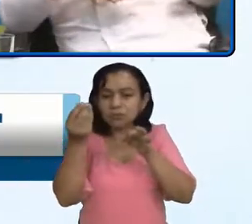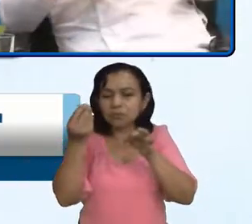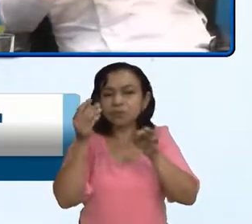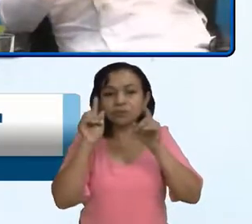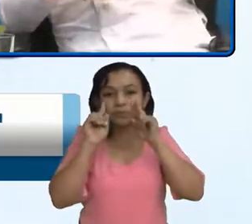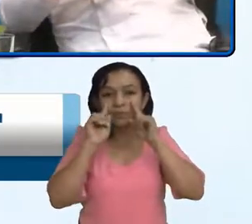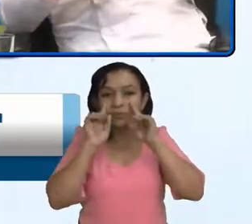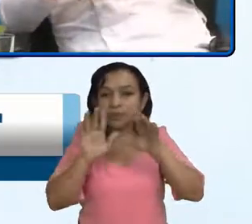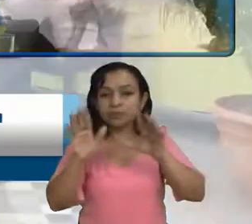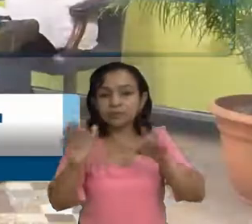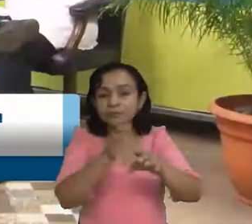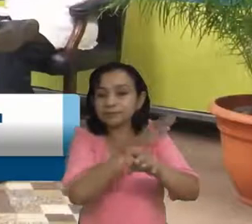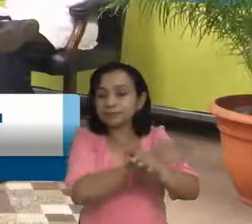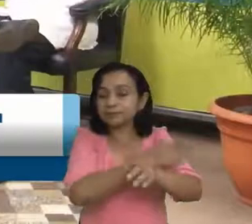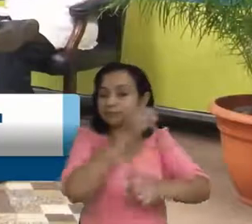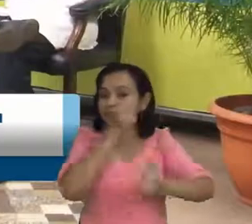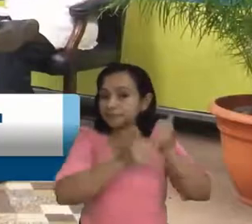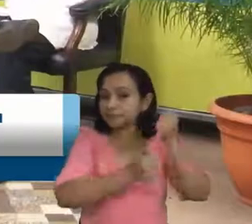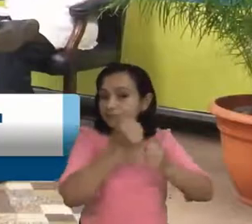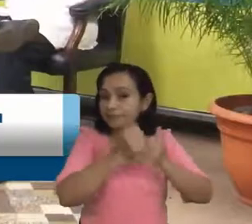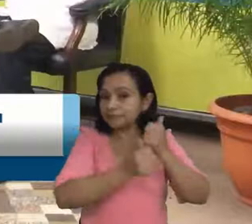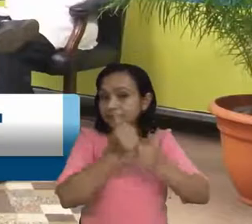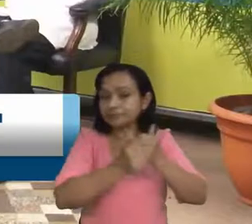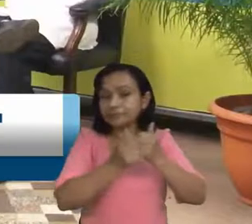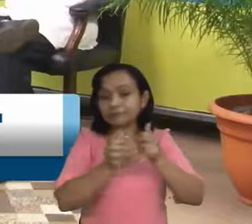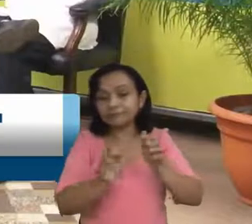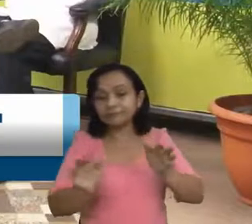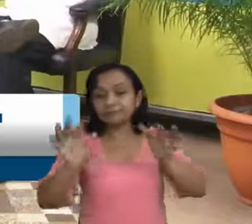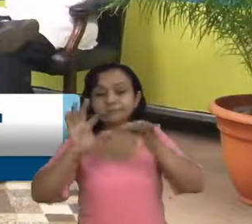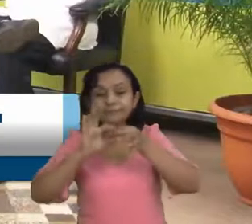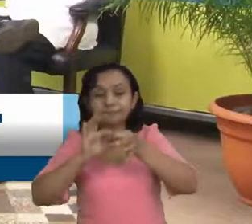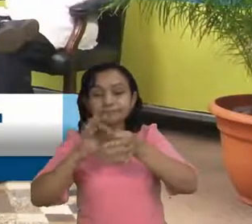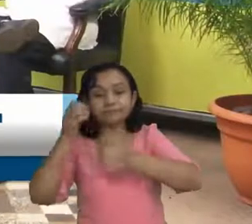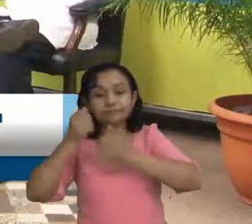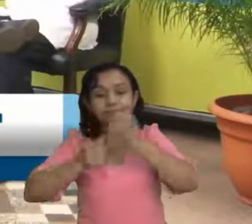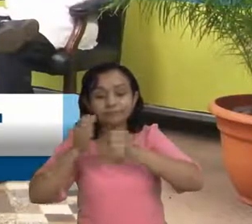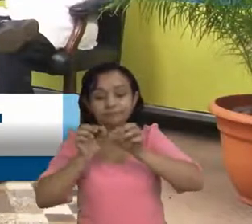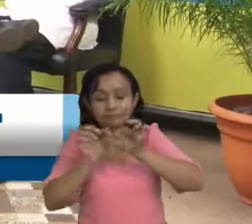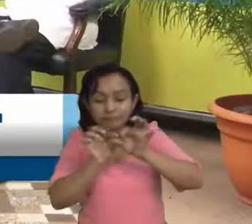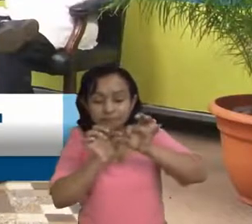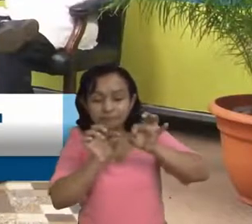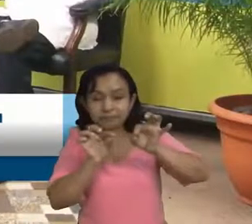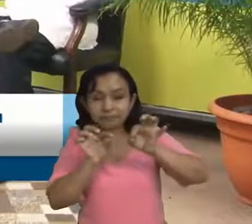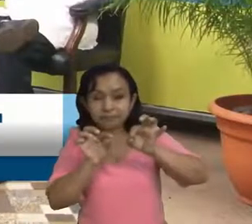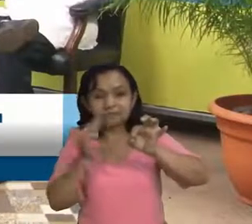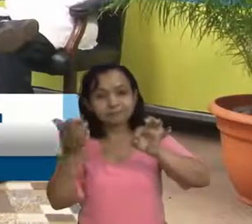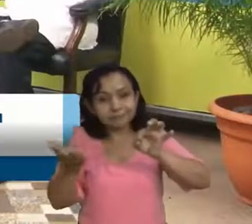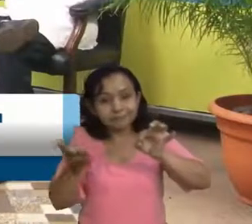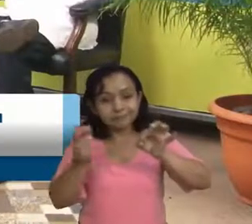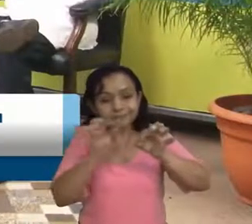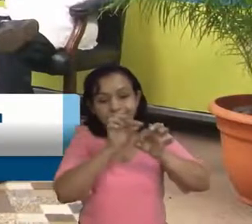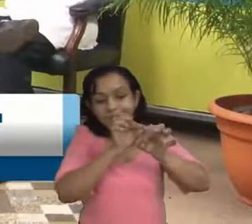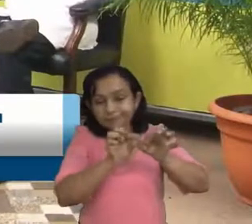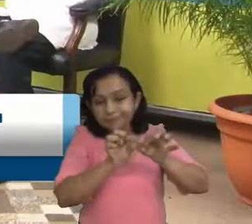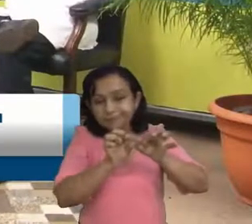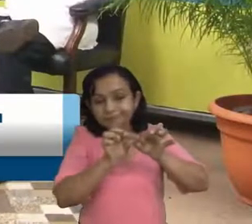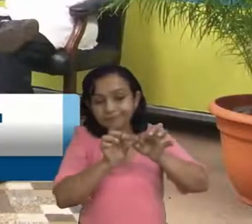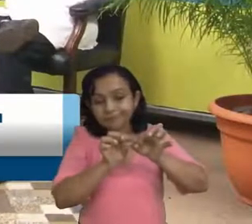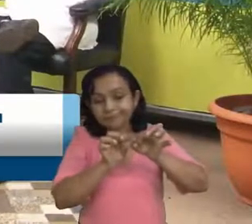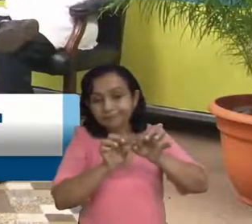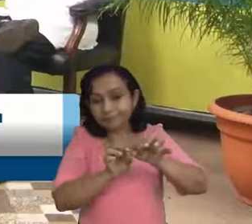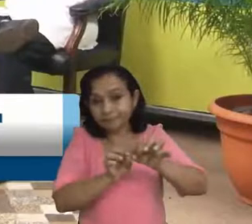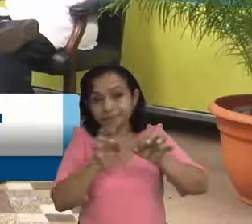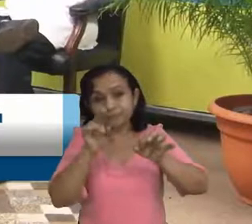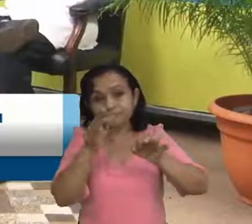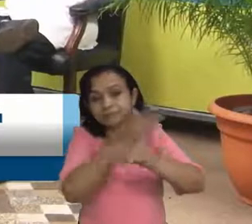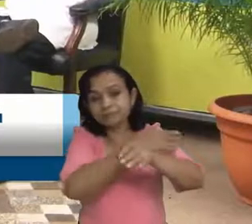cuidarse, viene acarreando todito estos mismos problemas que tiene, y eso sumado a su defecto anatómico, ¿verdad? Es la cicatriz de la cirugía